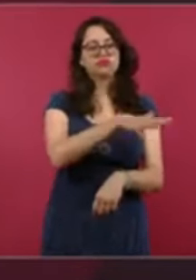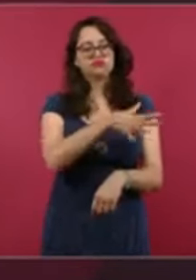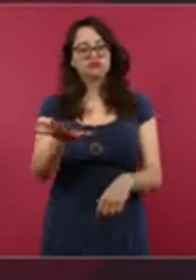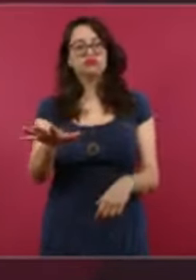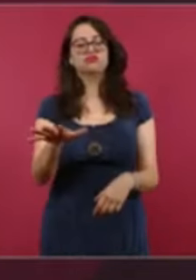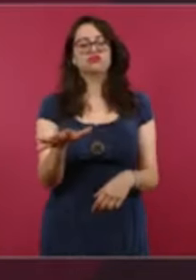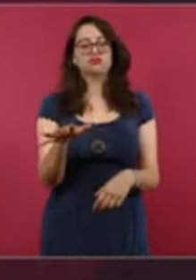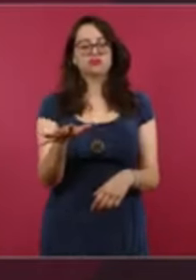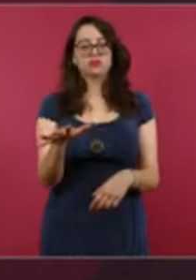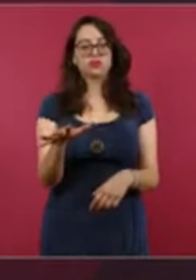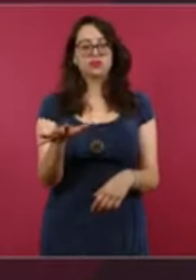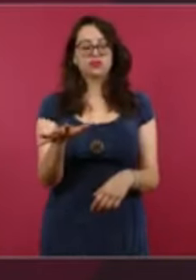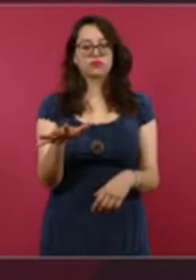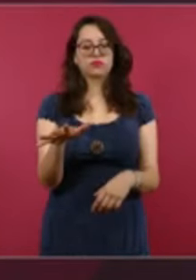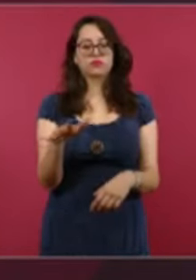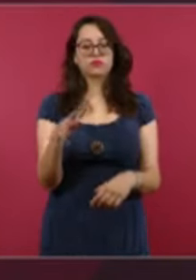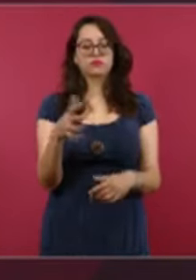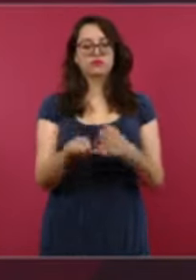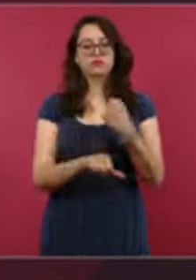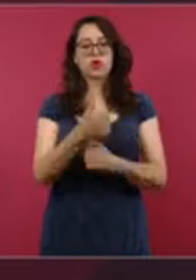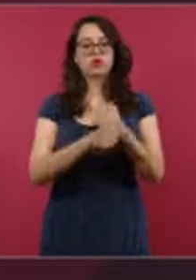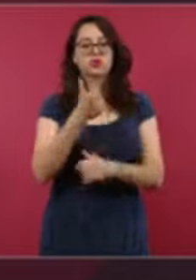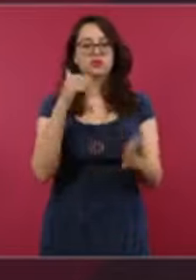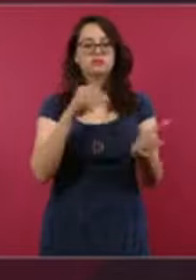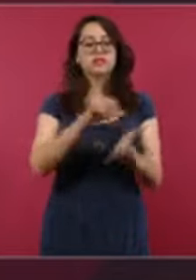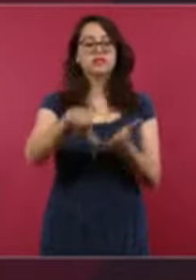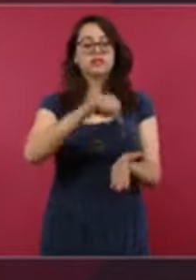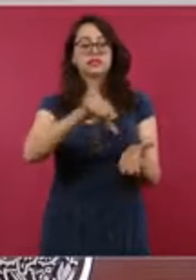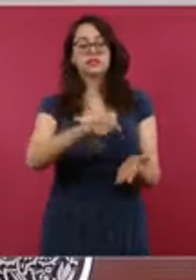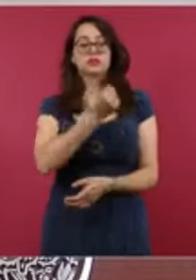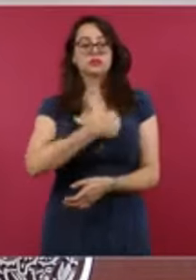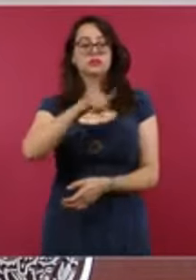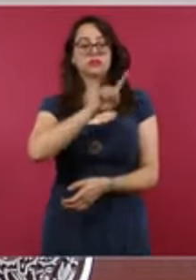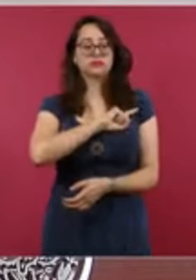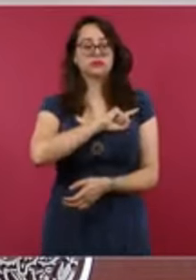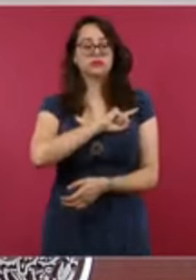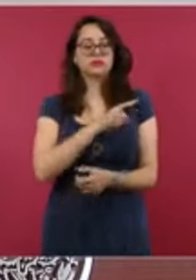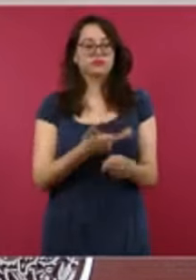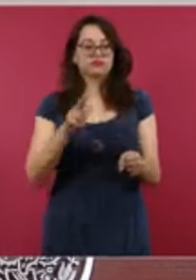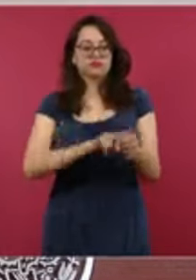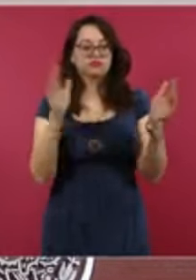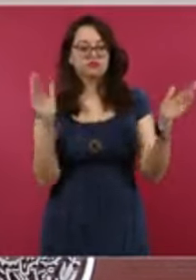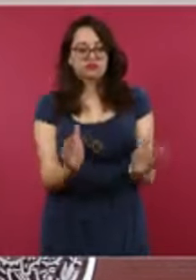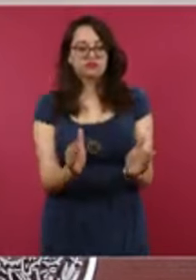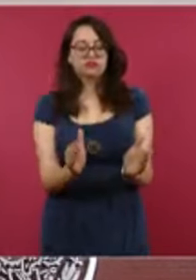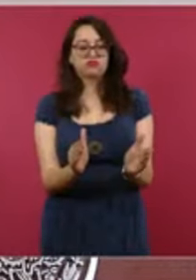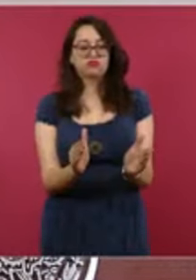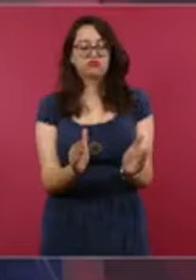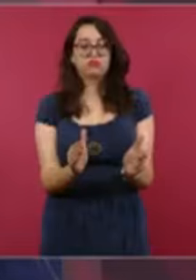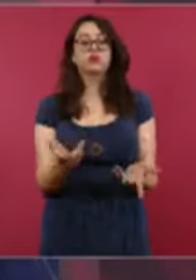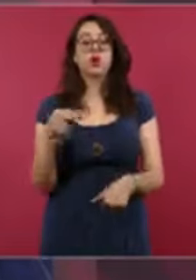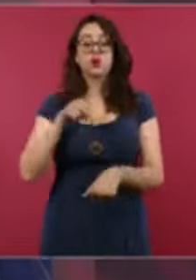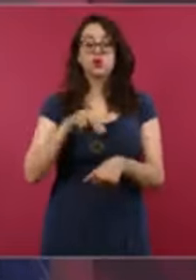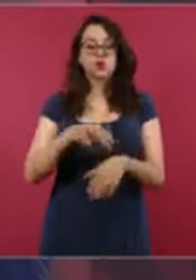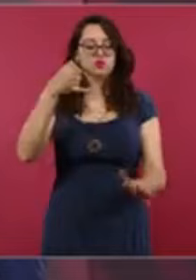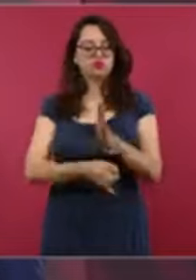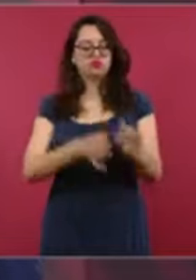en un poco más de 11,000 centros de salud y unidades médicas, médicos